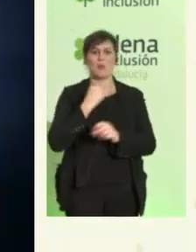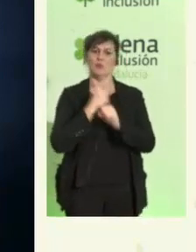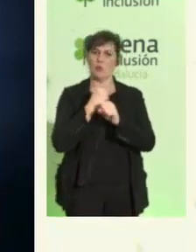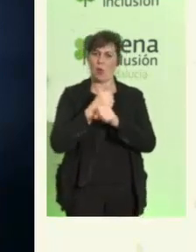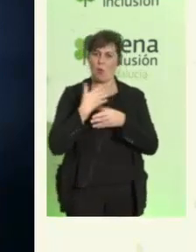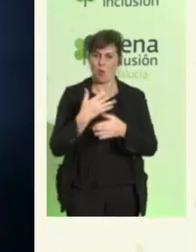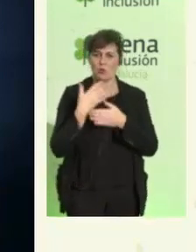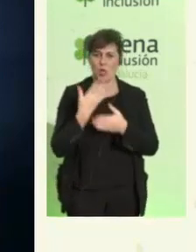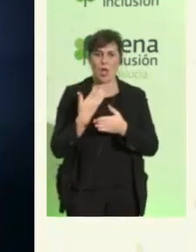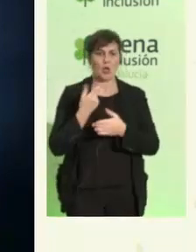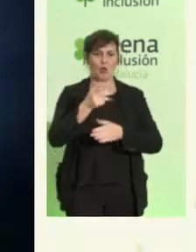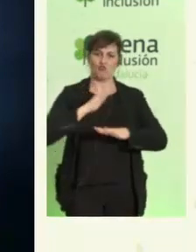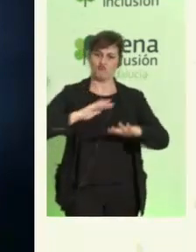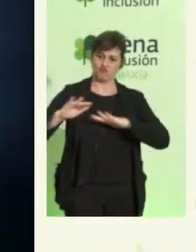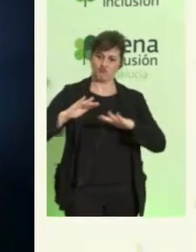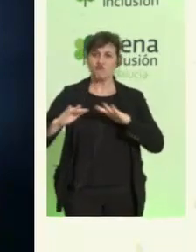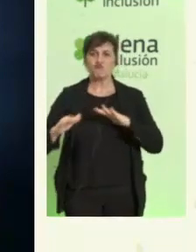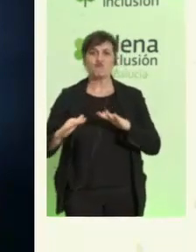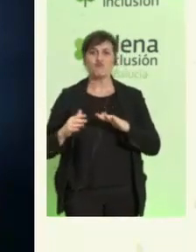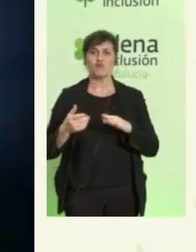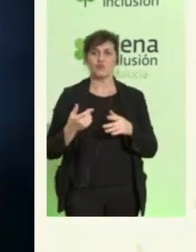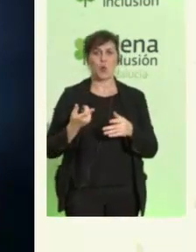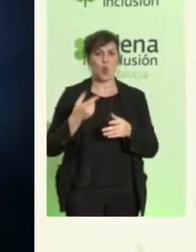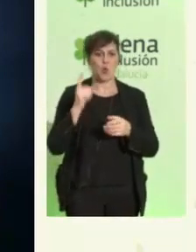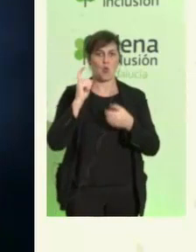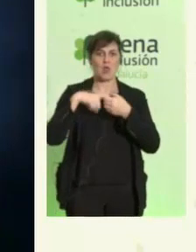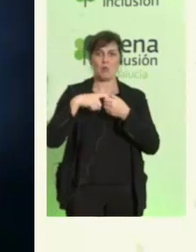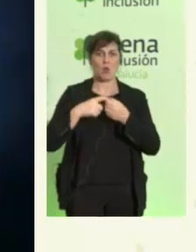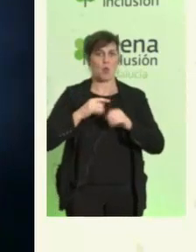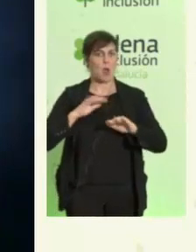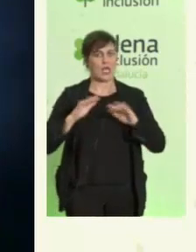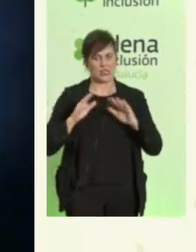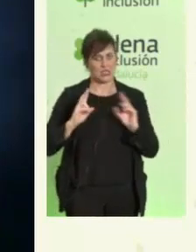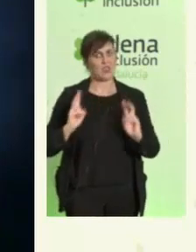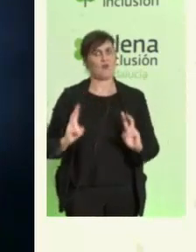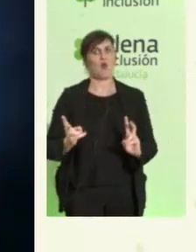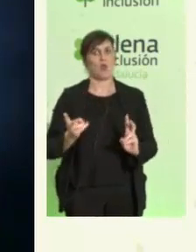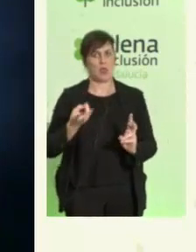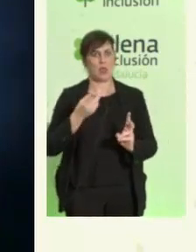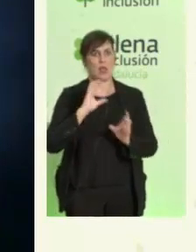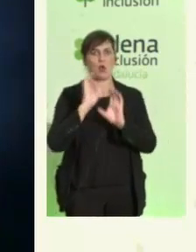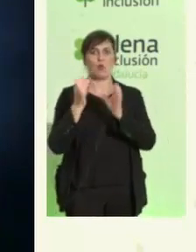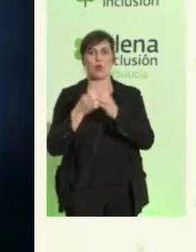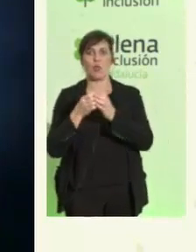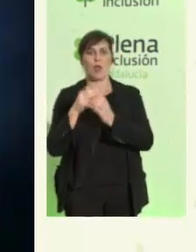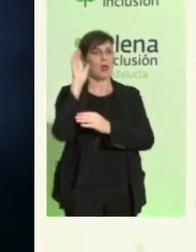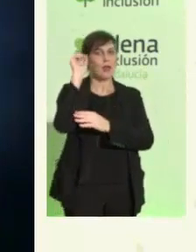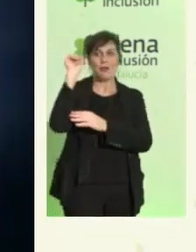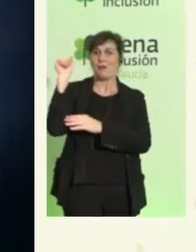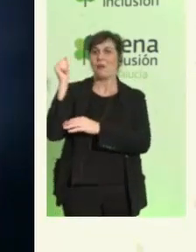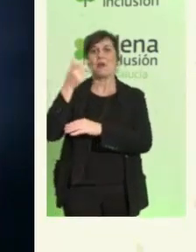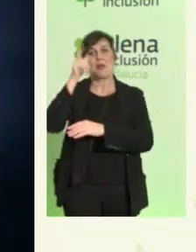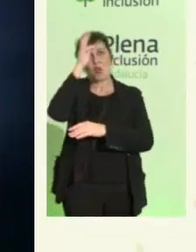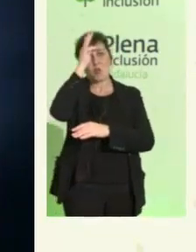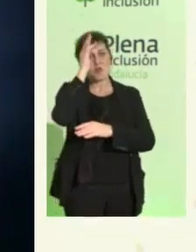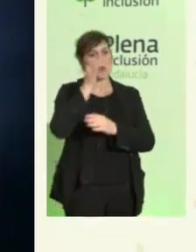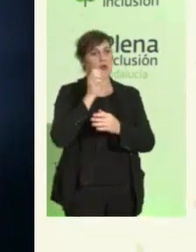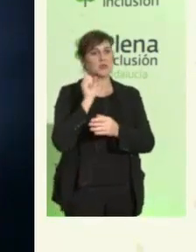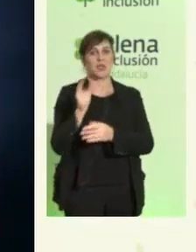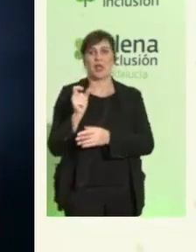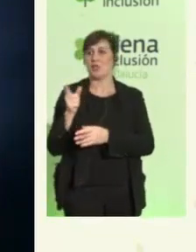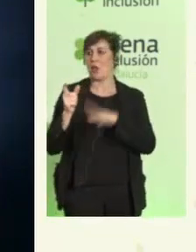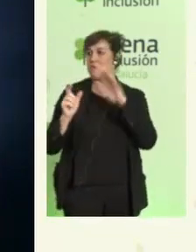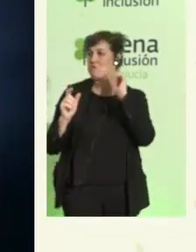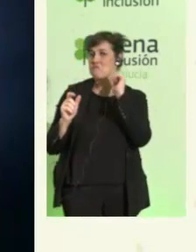un miembro activo de la comunidad, saludaba a la gente cuando aparecían los domingos, se